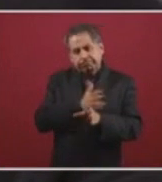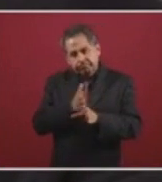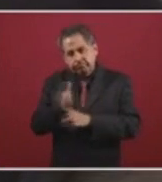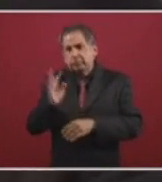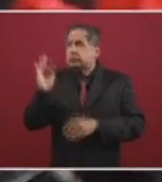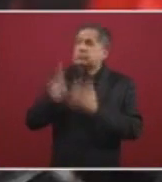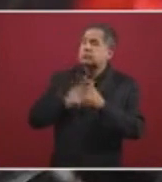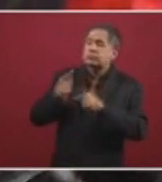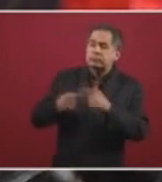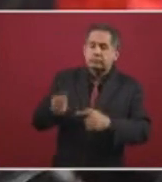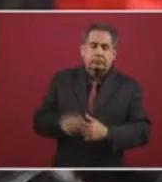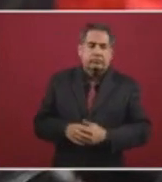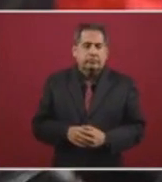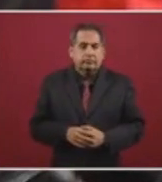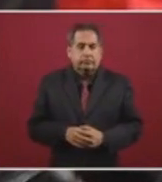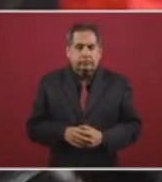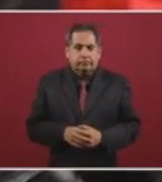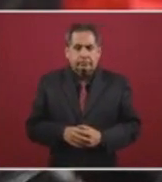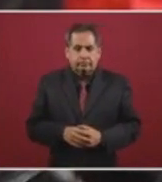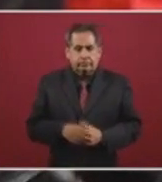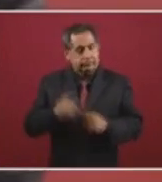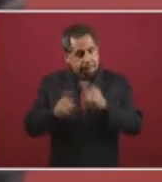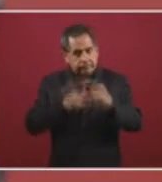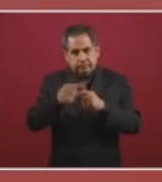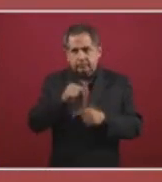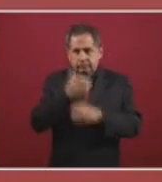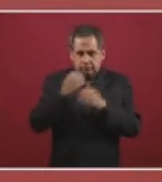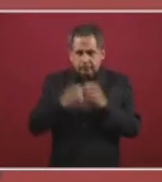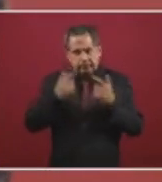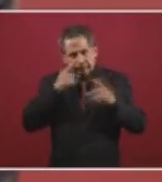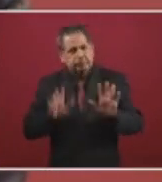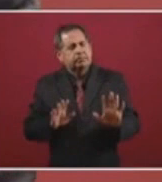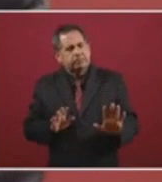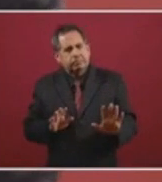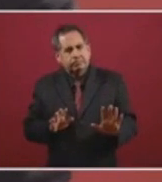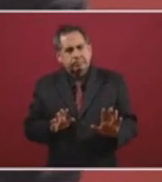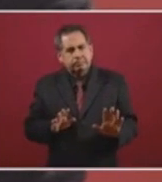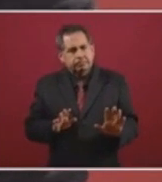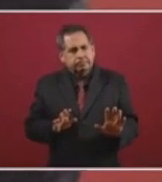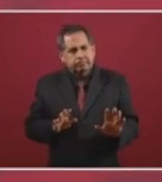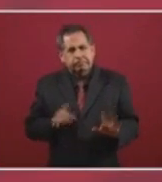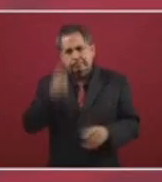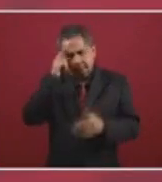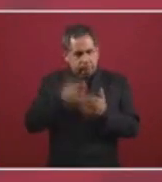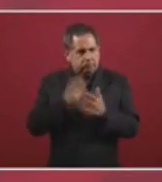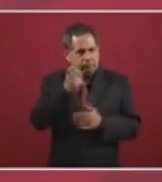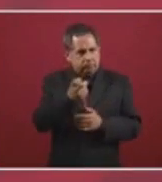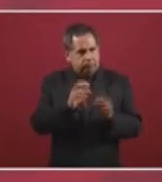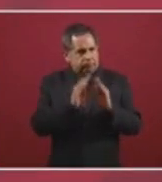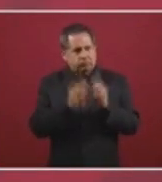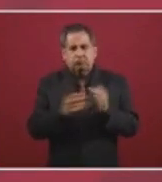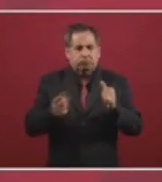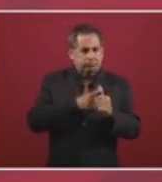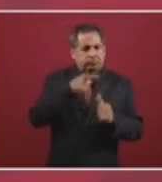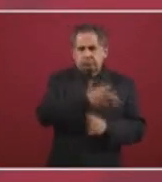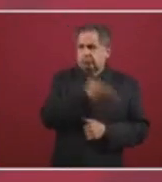¿Si lo vuelve a hacer? Bueno, ya eso sería otra cosa, pero yo creo que de esta manera, o